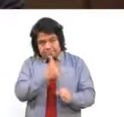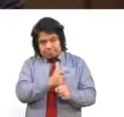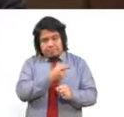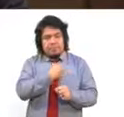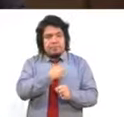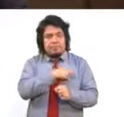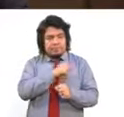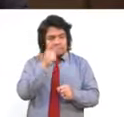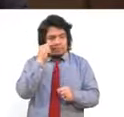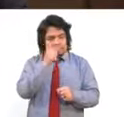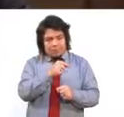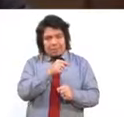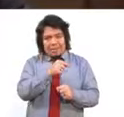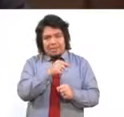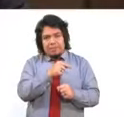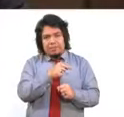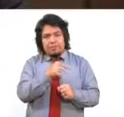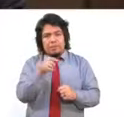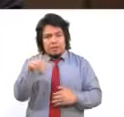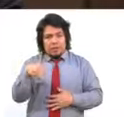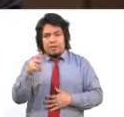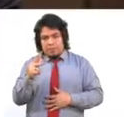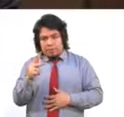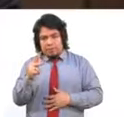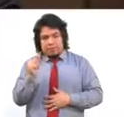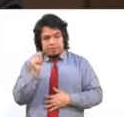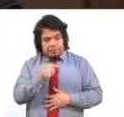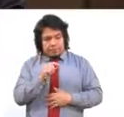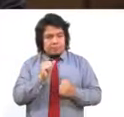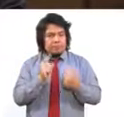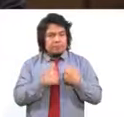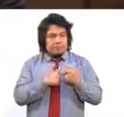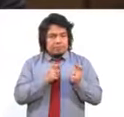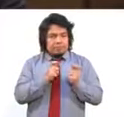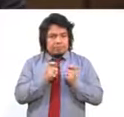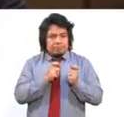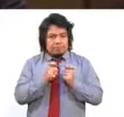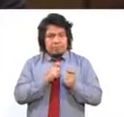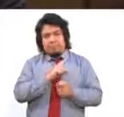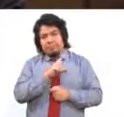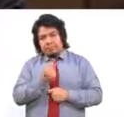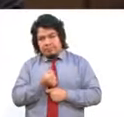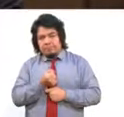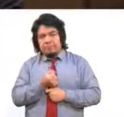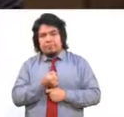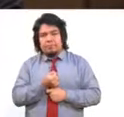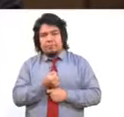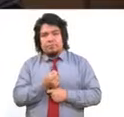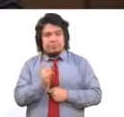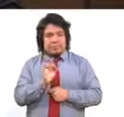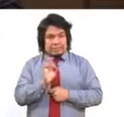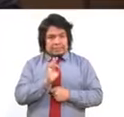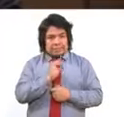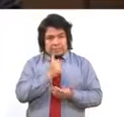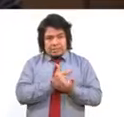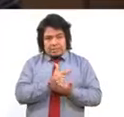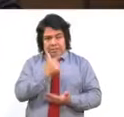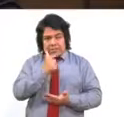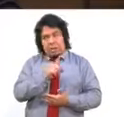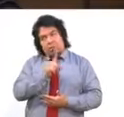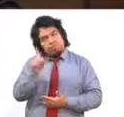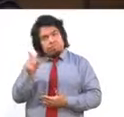determinamos desde el Ministerio Público algún tipo de medidas, ¿no? Cuando es más alto, vamos al